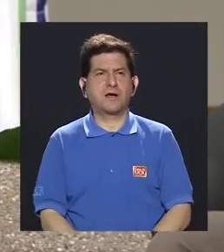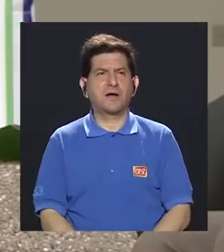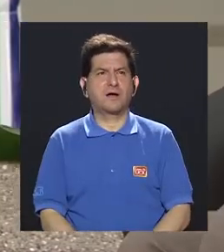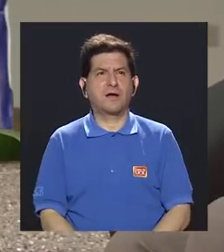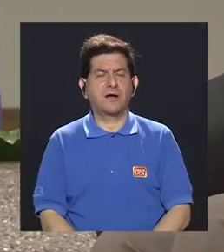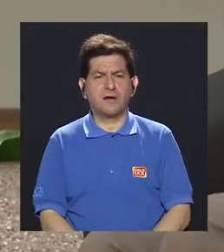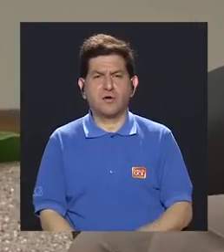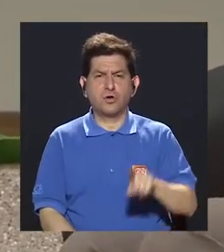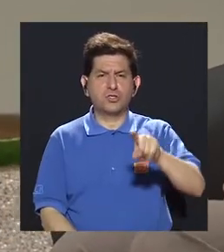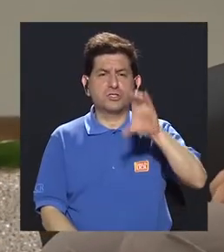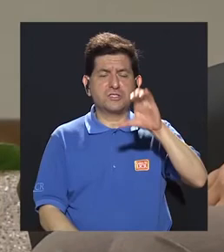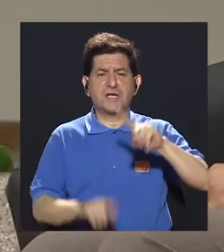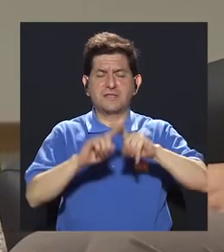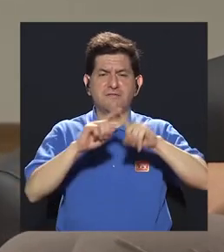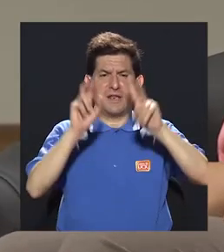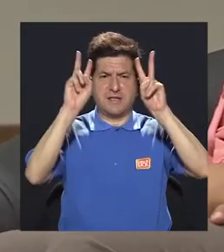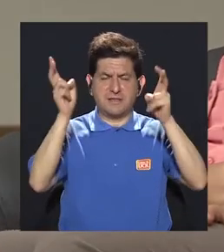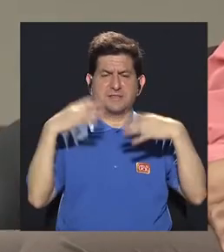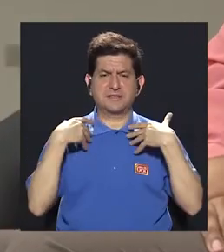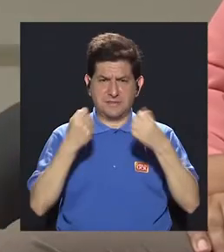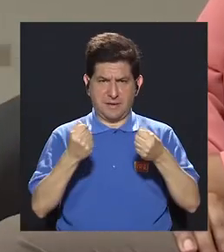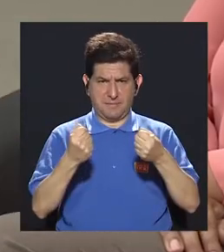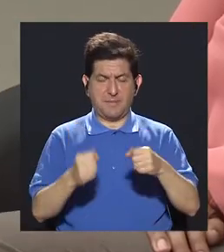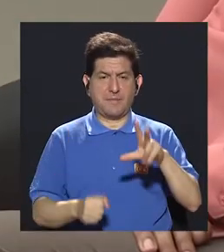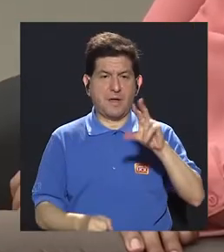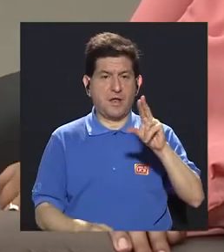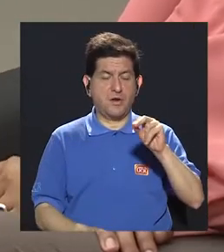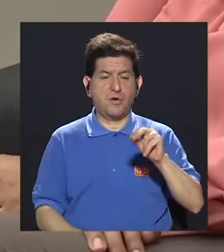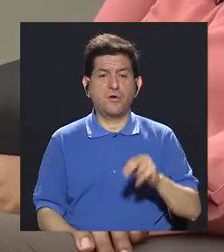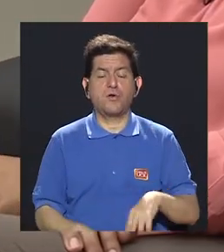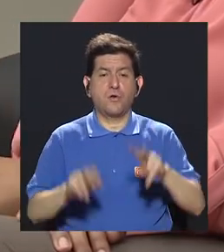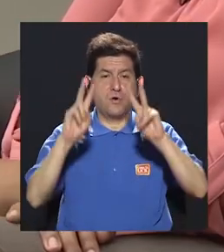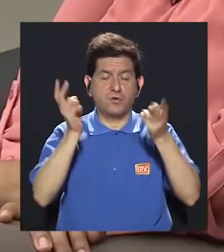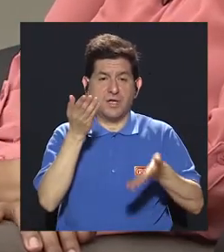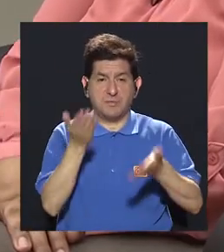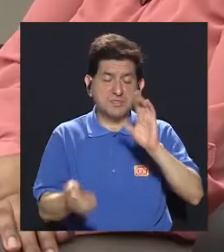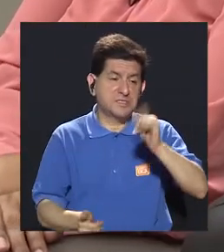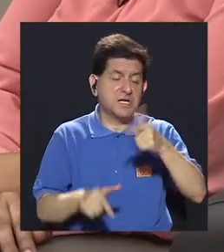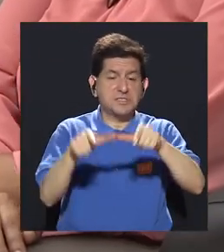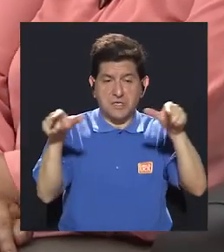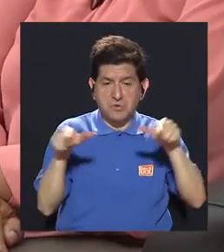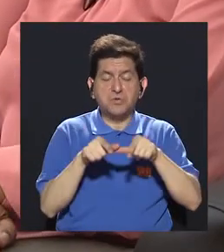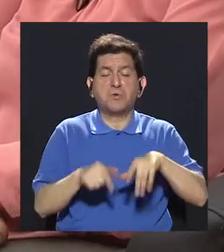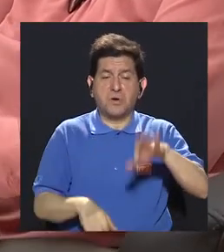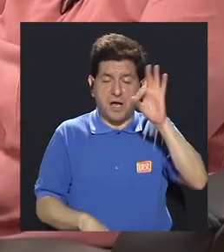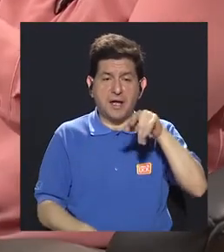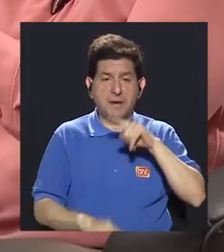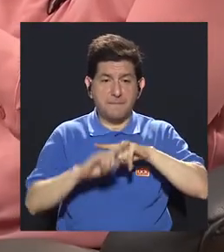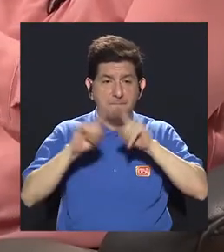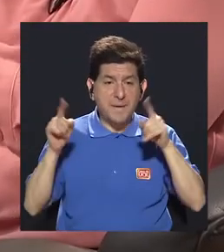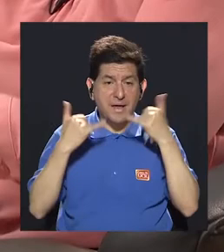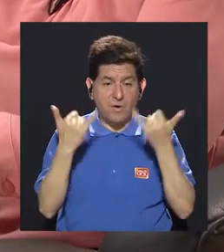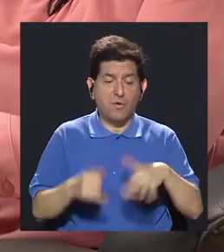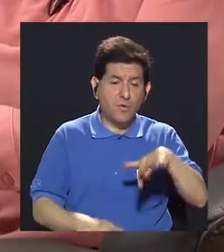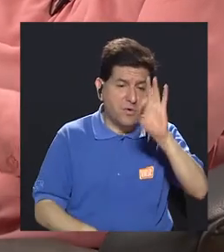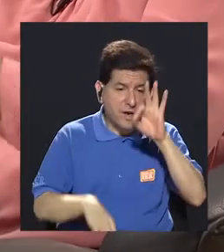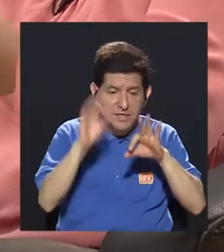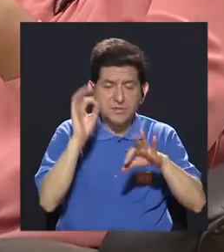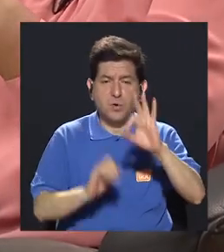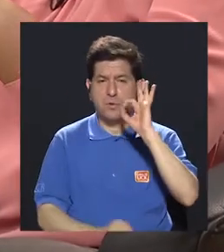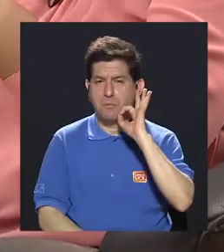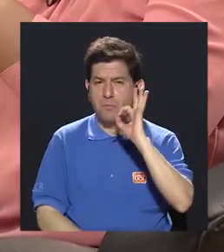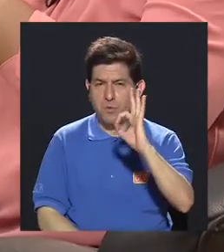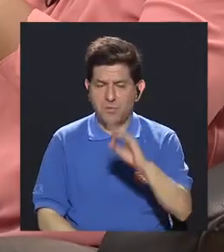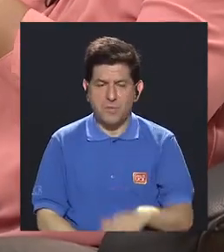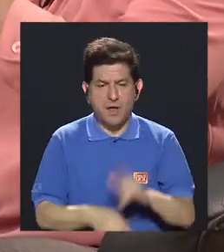más de 100 temas de salud, que nuevamente no son temas que no se puedan encontrar en otro lado, sino que aquí han sido cuidadosamente